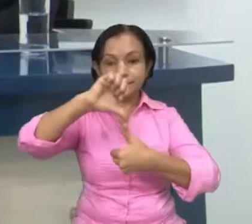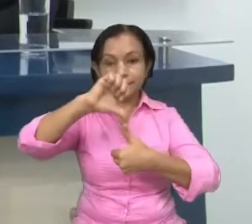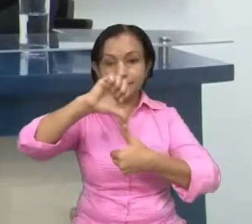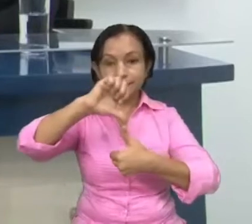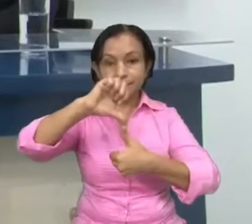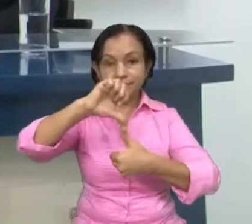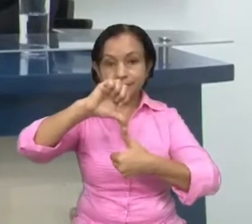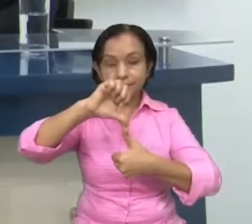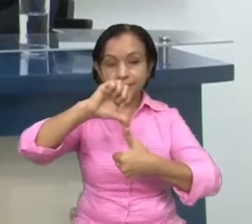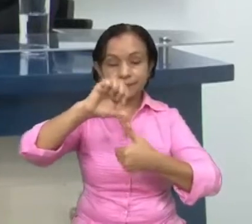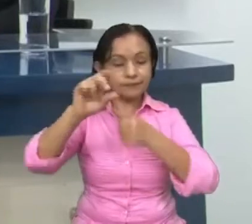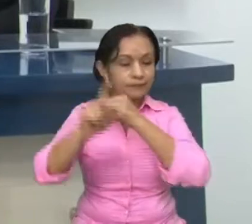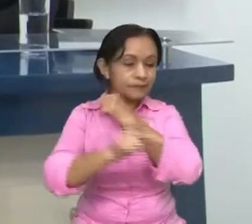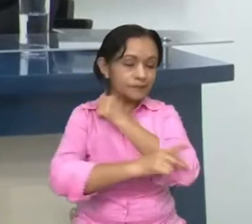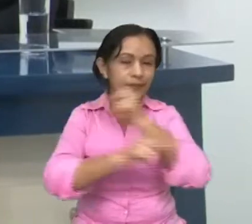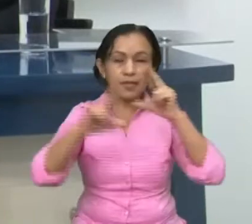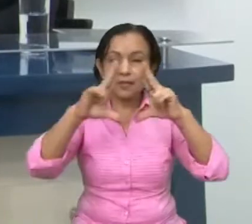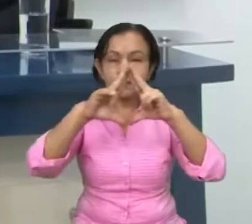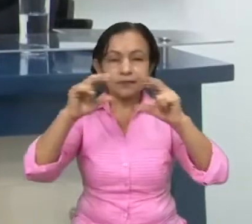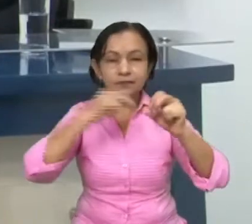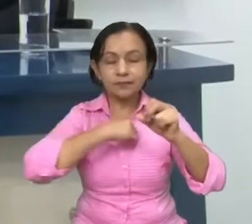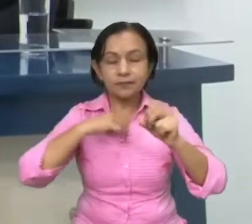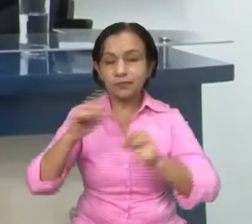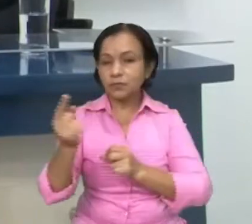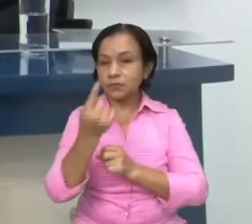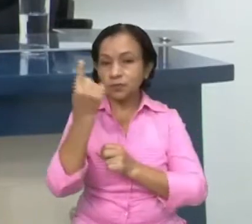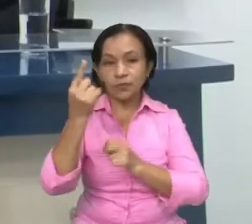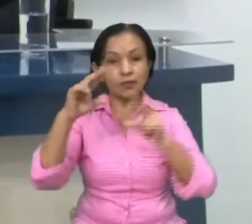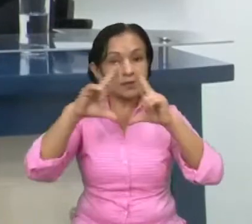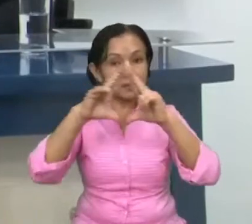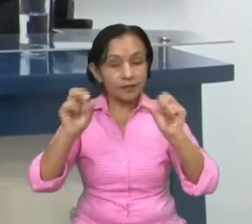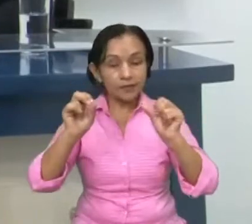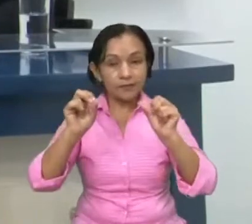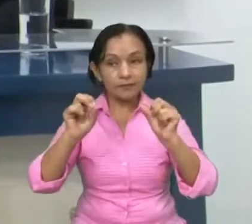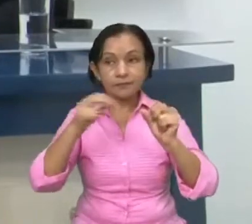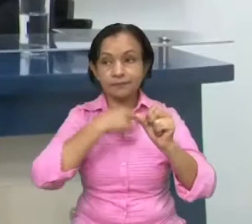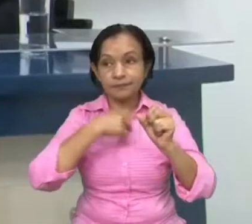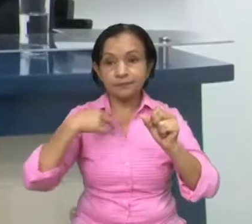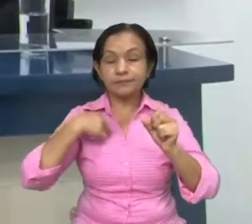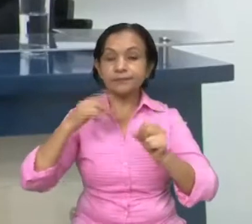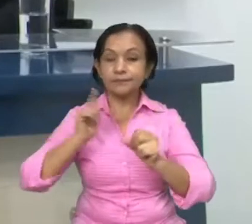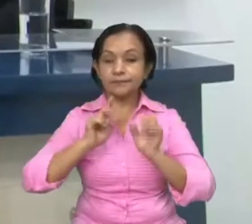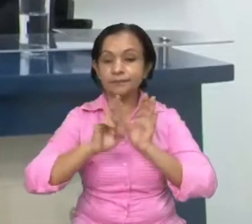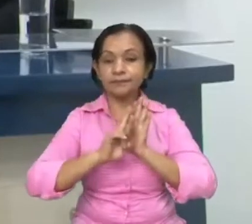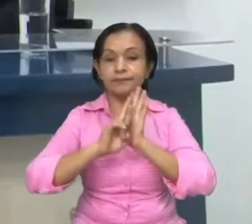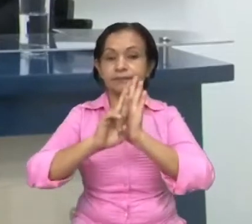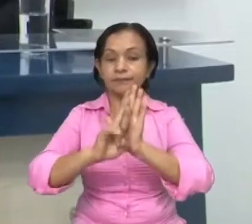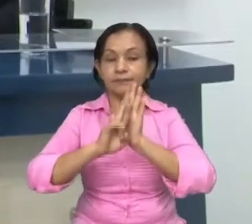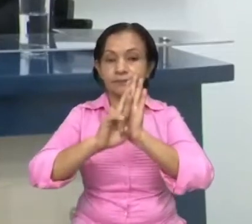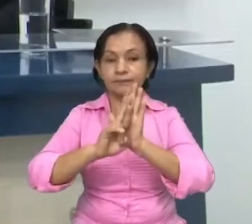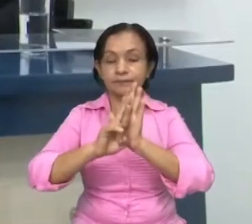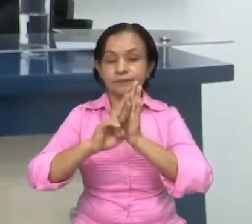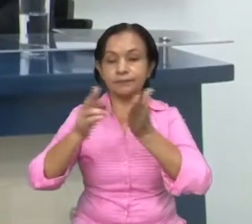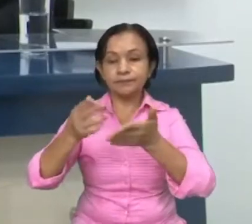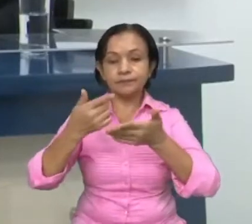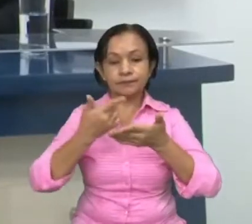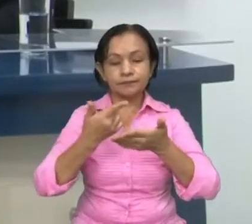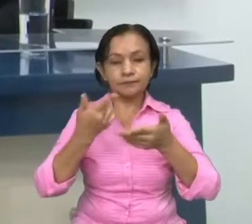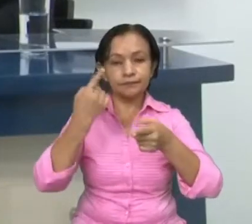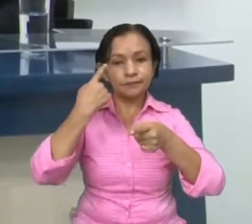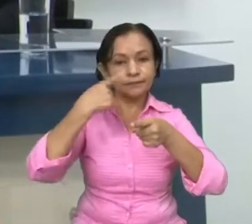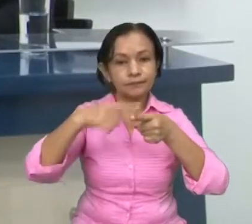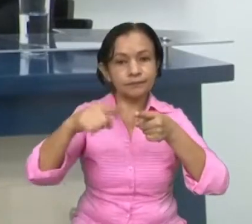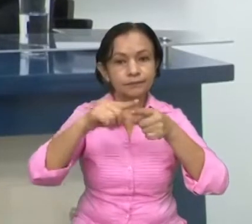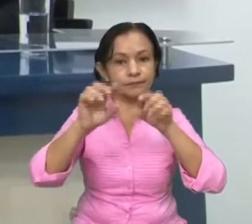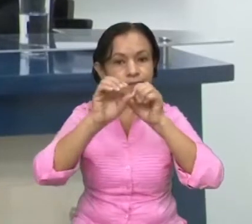Centroamérica no solo como el único país que las realiza, sino que además de los resultados que estamos obteniendo, la gratuidad del procedimiento,